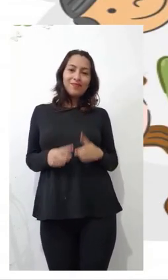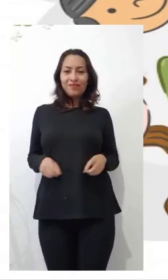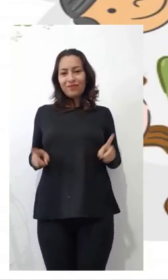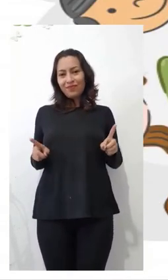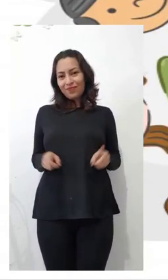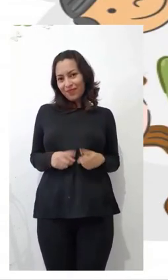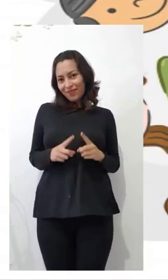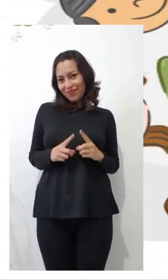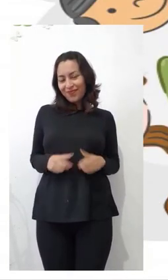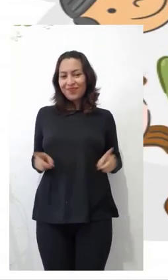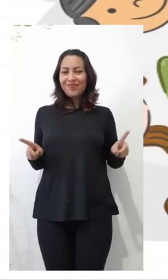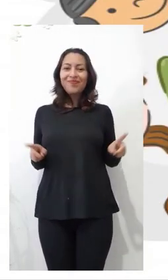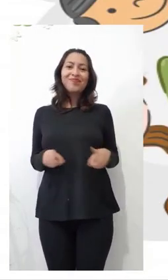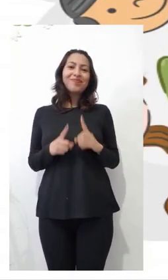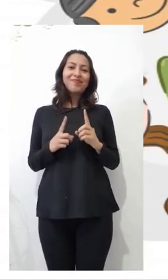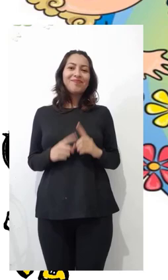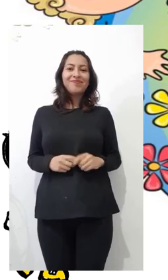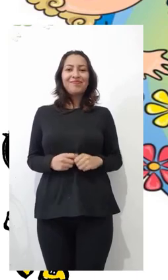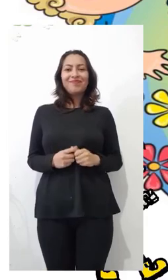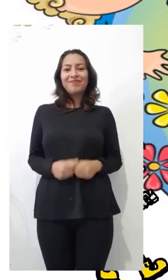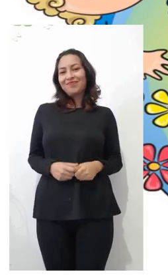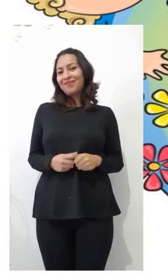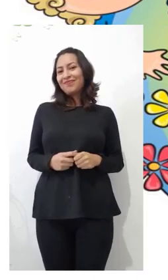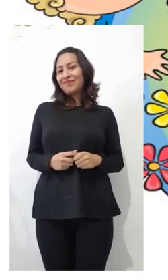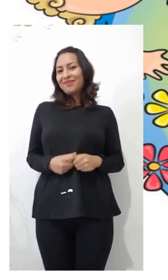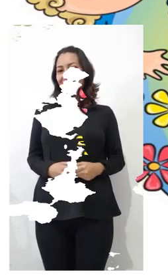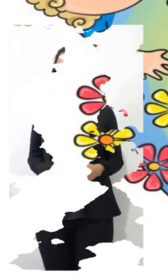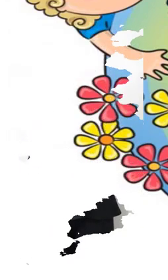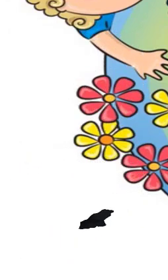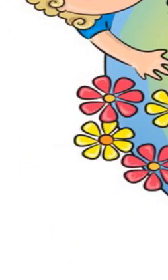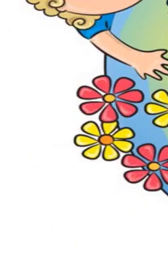himno al trabajo que más tarde ¡Gracias!